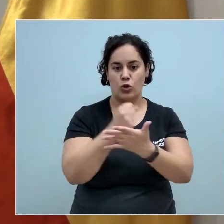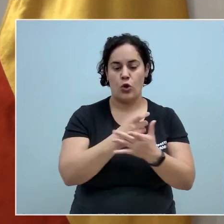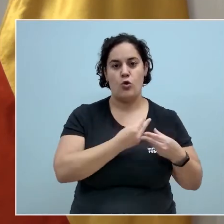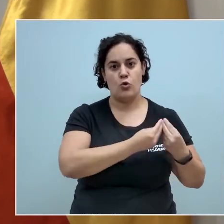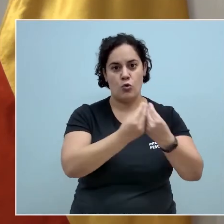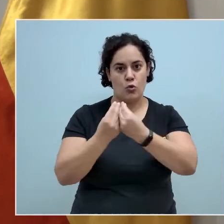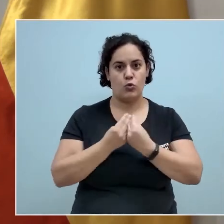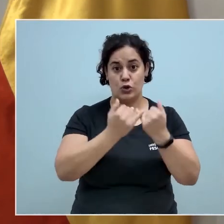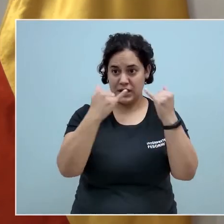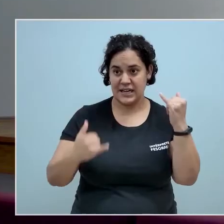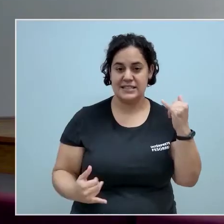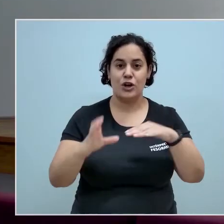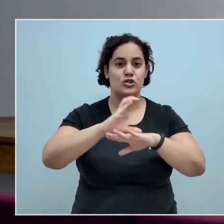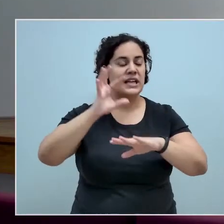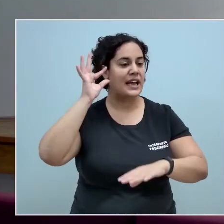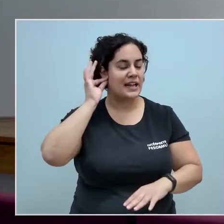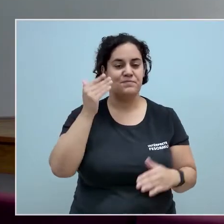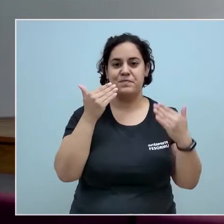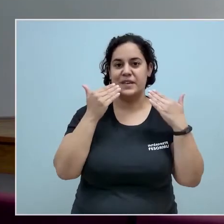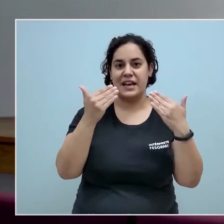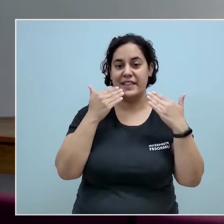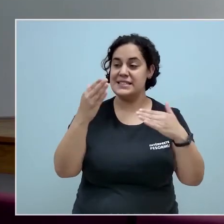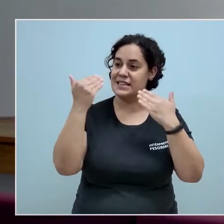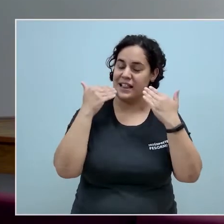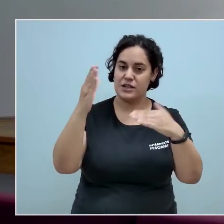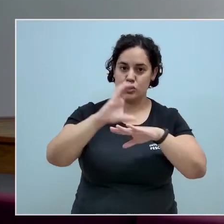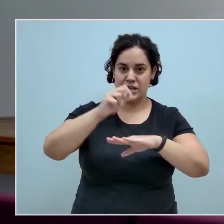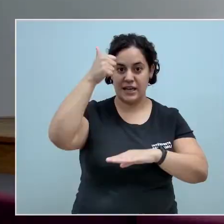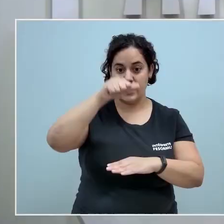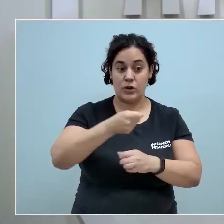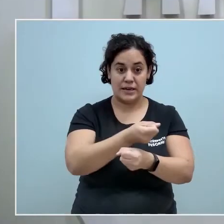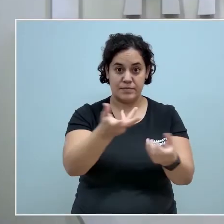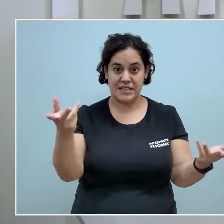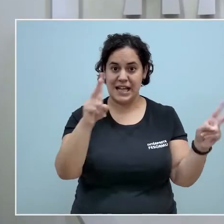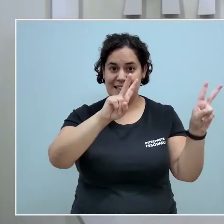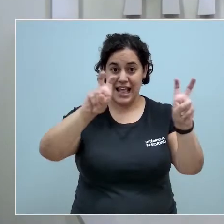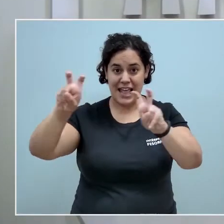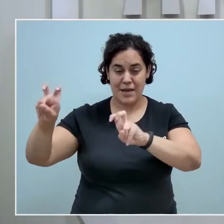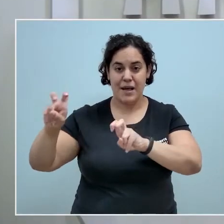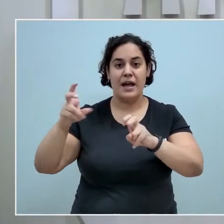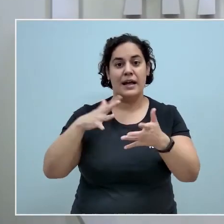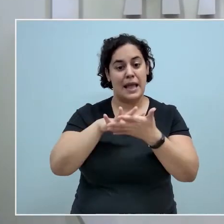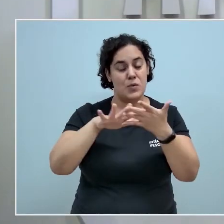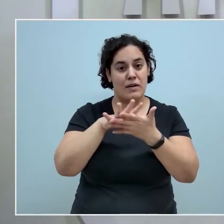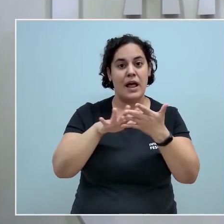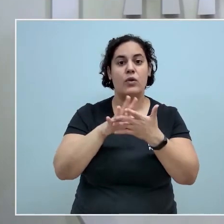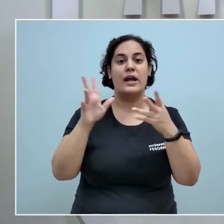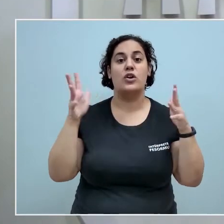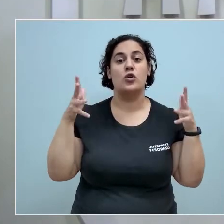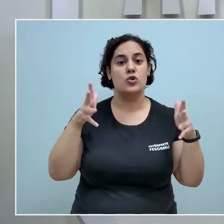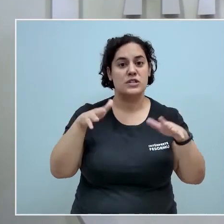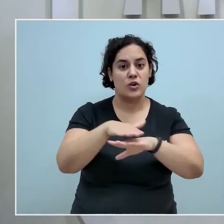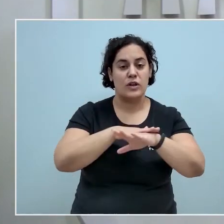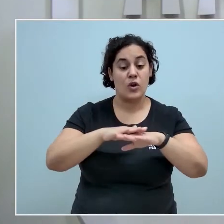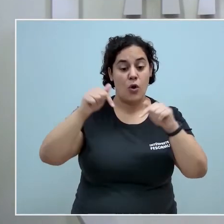de esta crisis. Consejera. Muchas gracias, consejero. En cuanto al resto de asuntos tratados hoy en Consejo de Gobierno, hoy,